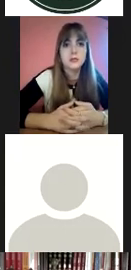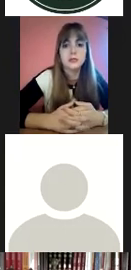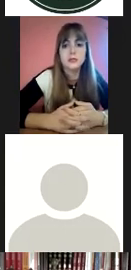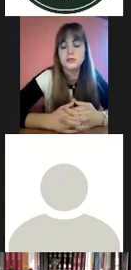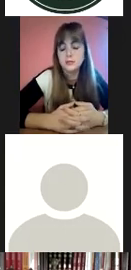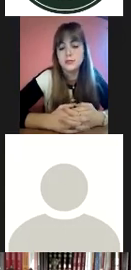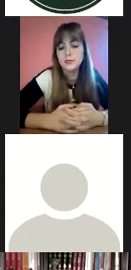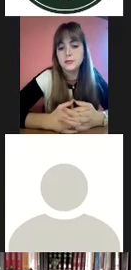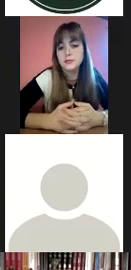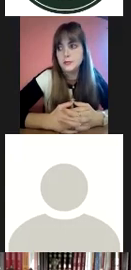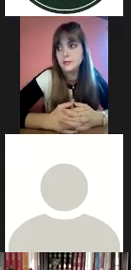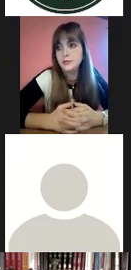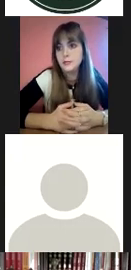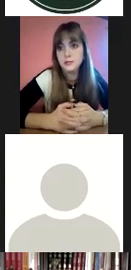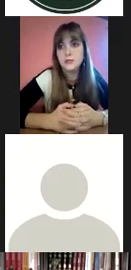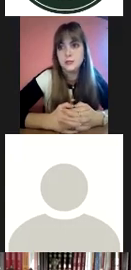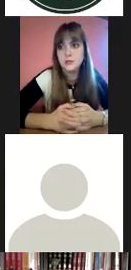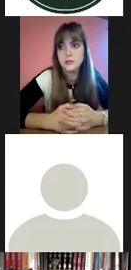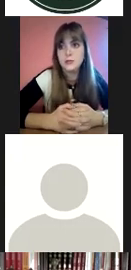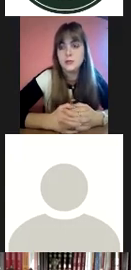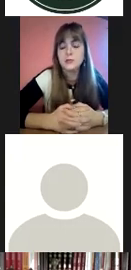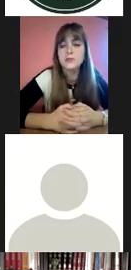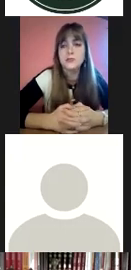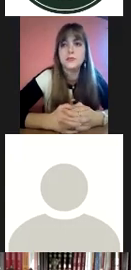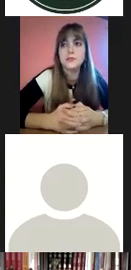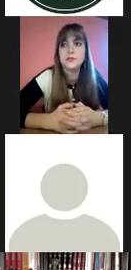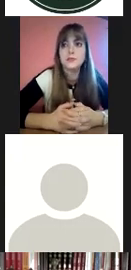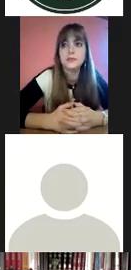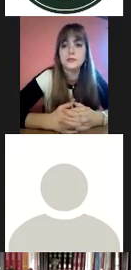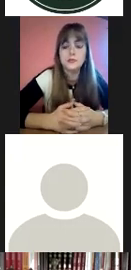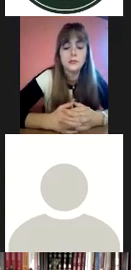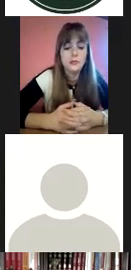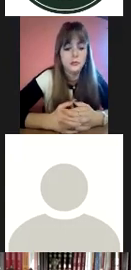pones un proyecto de legislación, evitás que un municipio haga